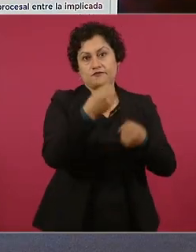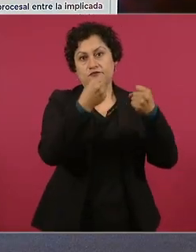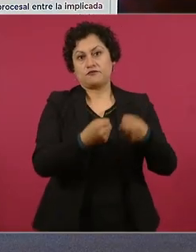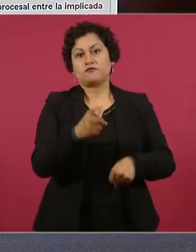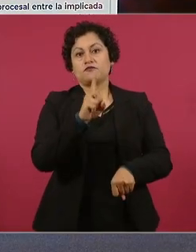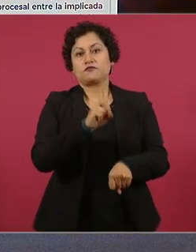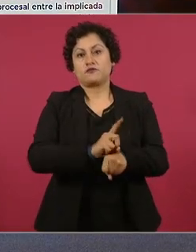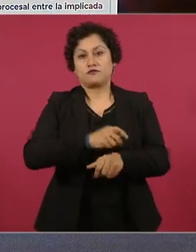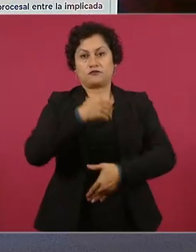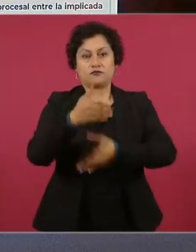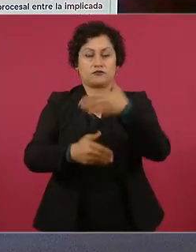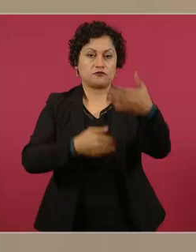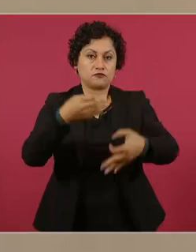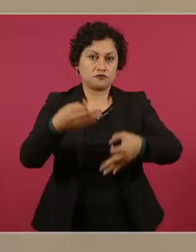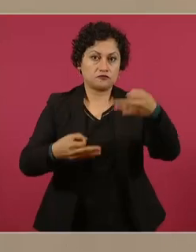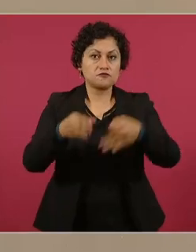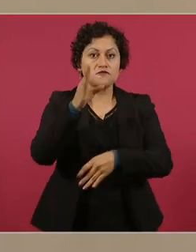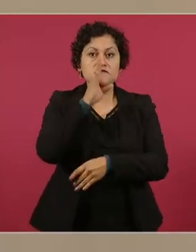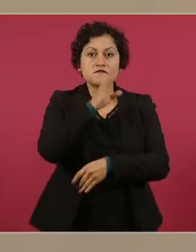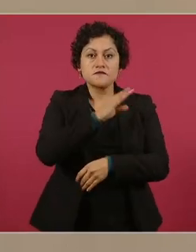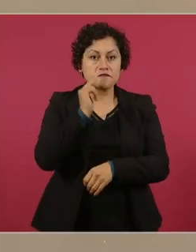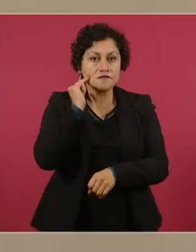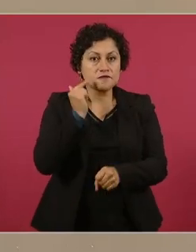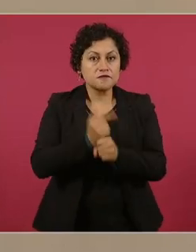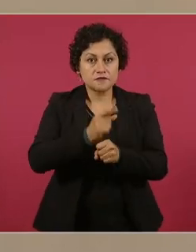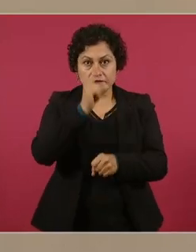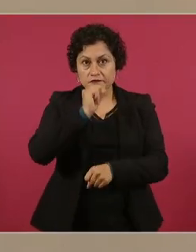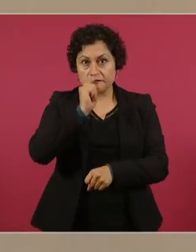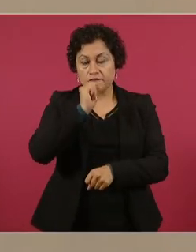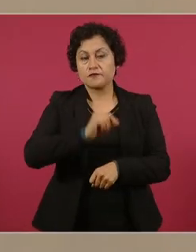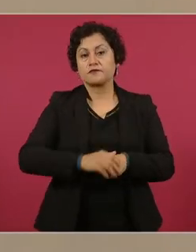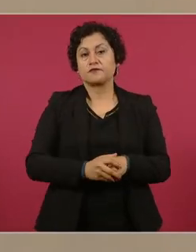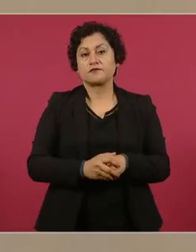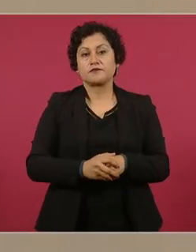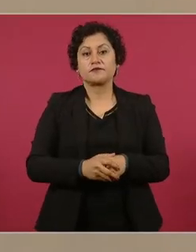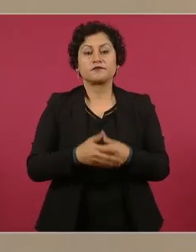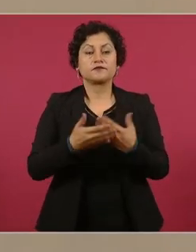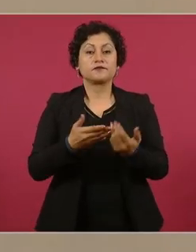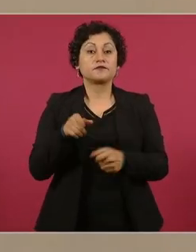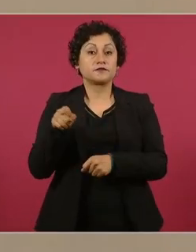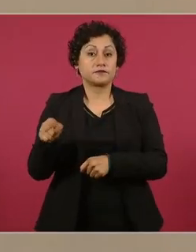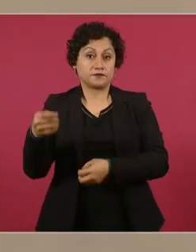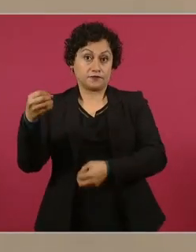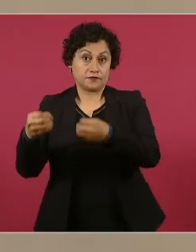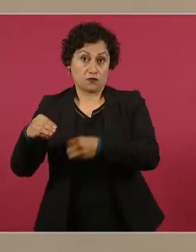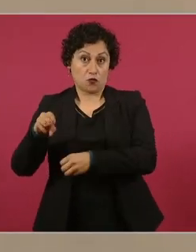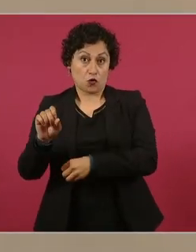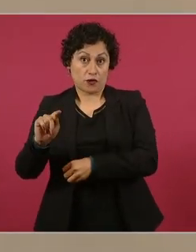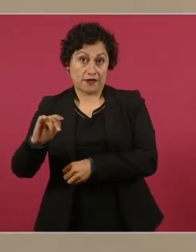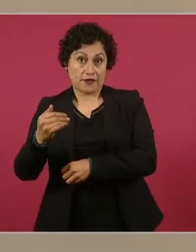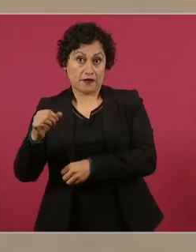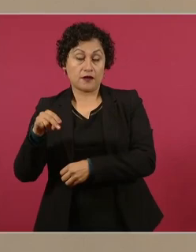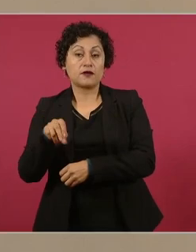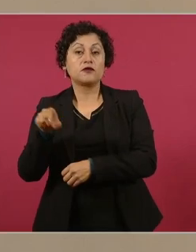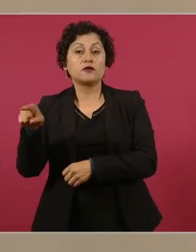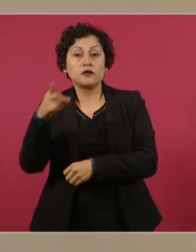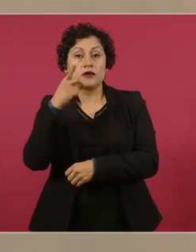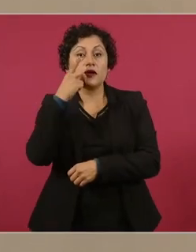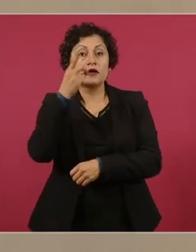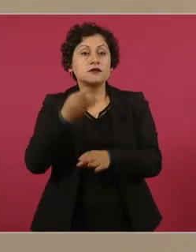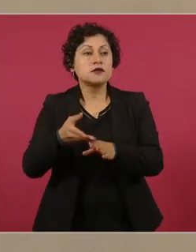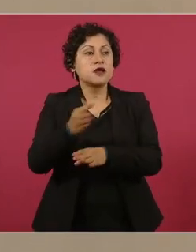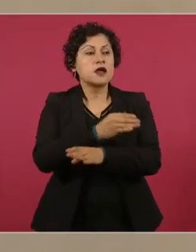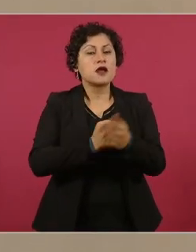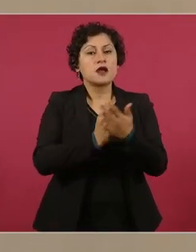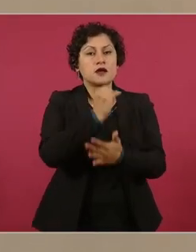el debido proceso, en audiencia, defensa e igualdad. De acuerdo al magistrado Montellano, el juez desahogó diversas